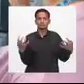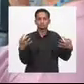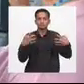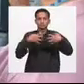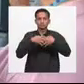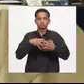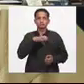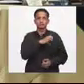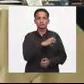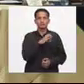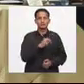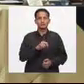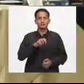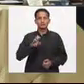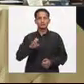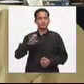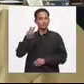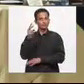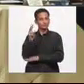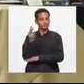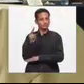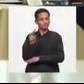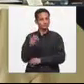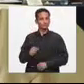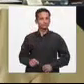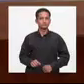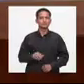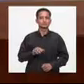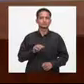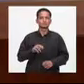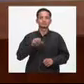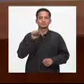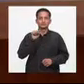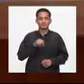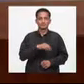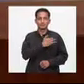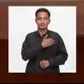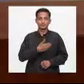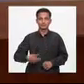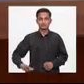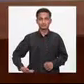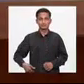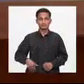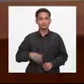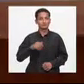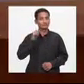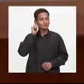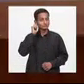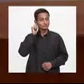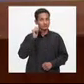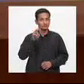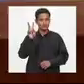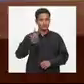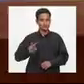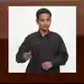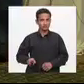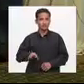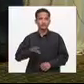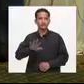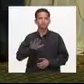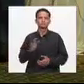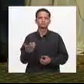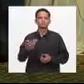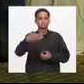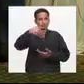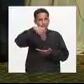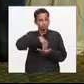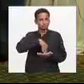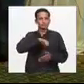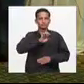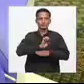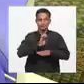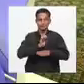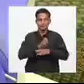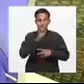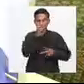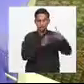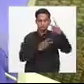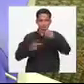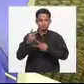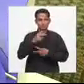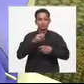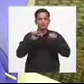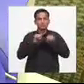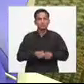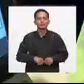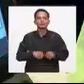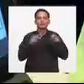convenio con el Consejo Nacional electoral de Venezuela de ahí que su presidenta lucena aprovechó su visita al país para